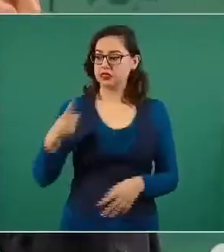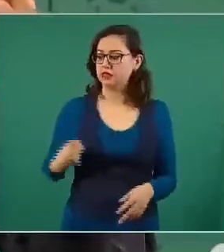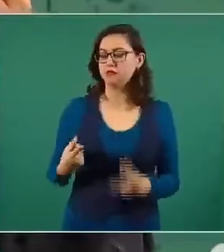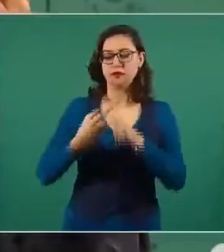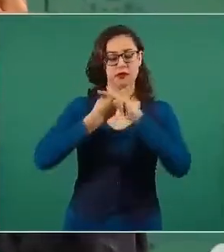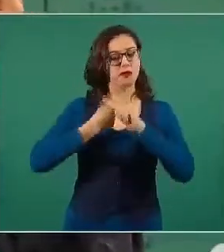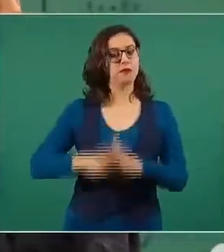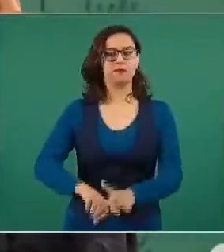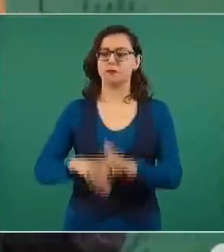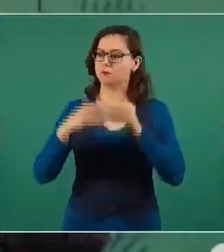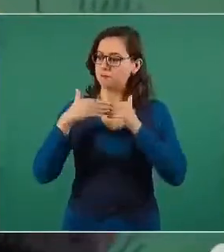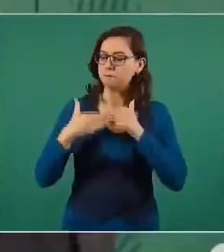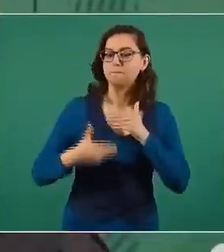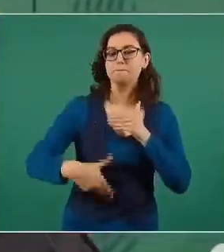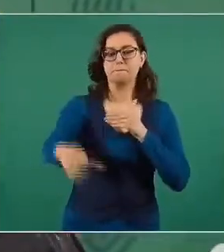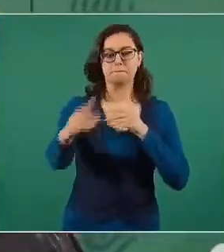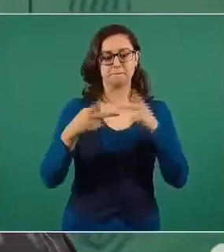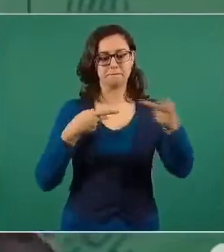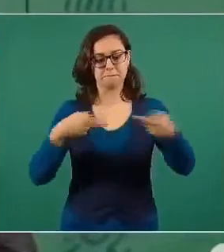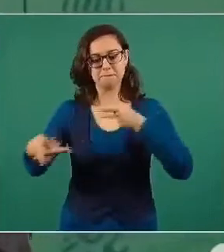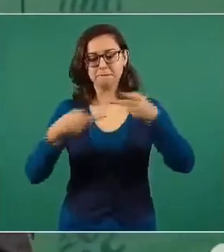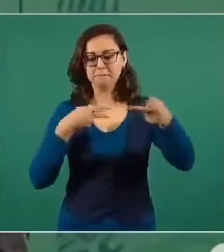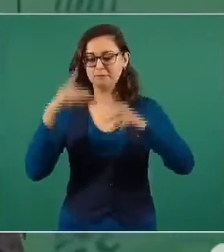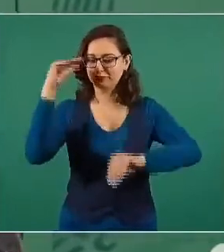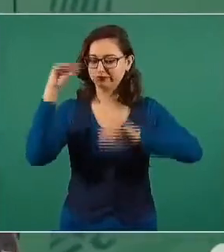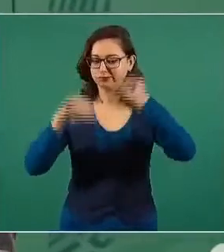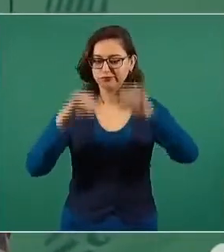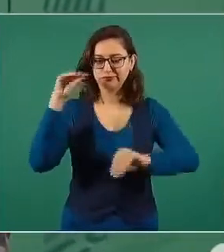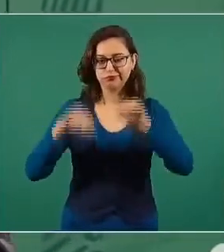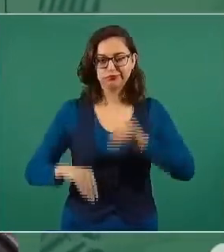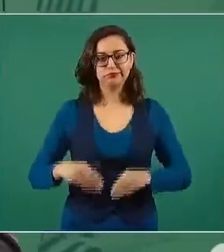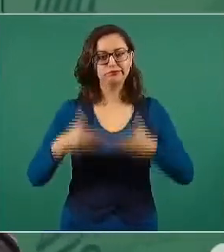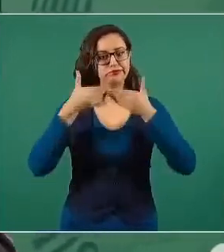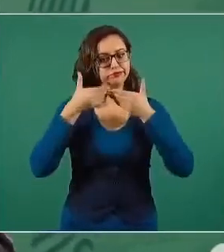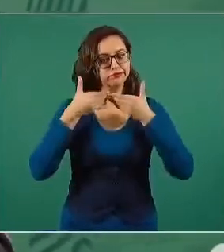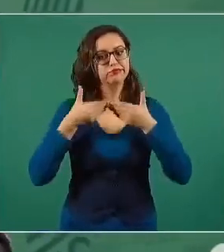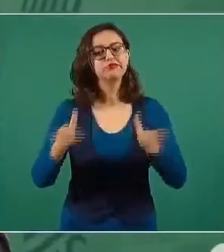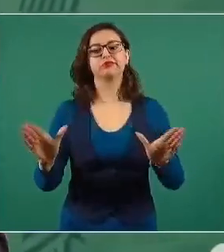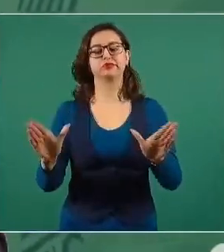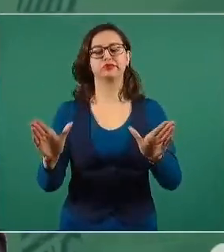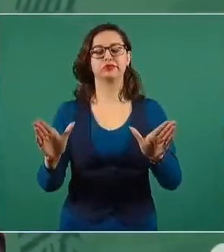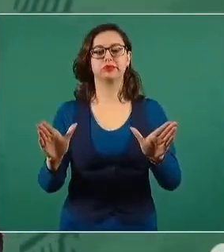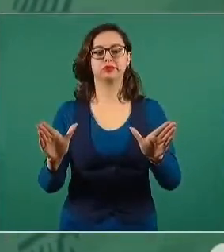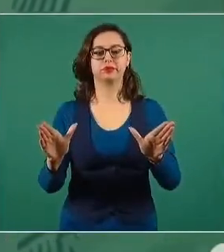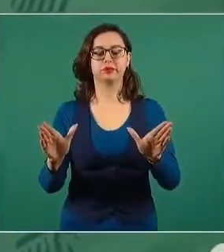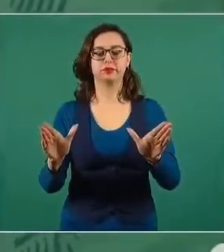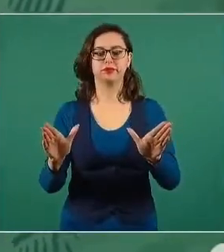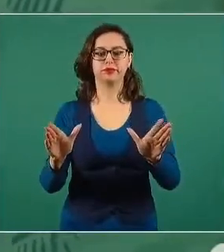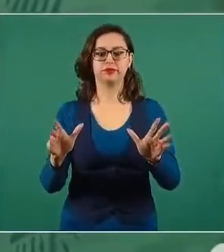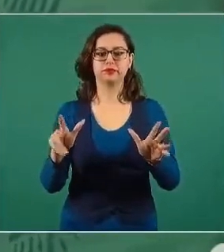plan, para que no tengamos